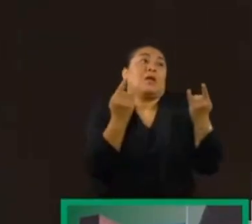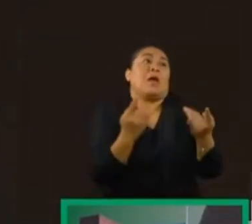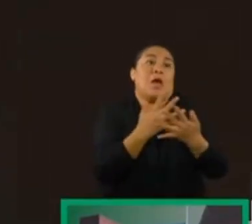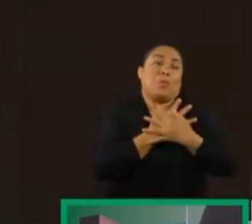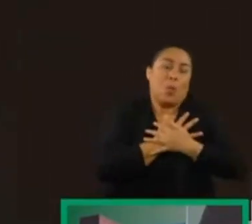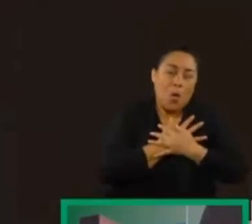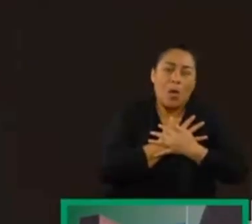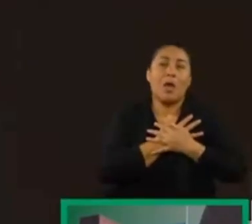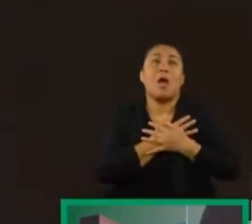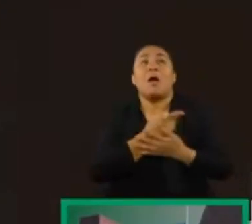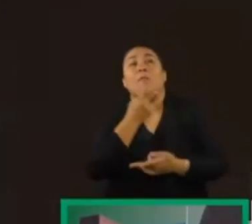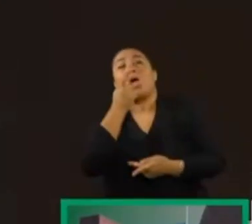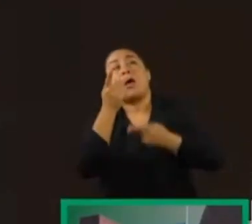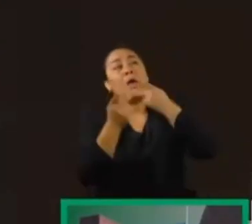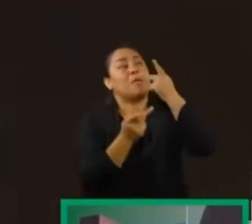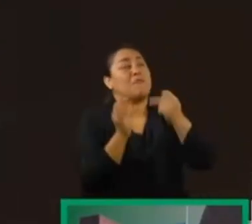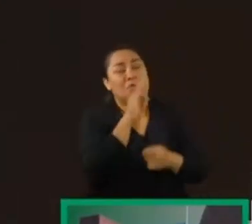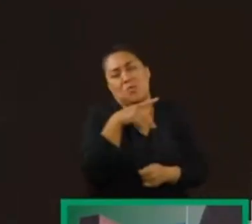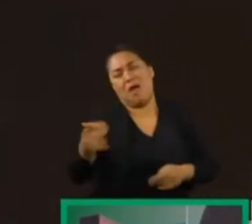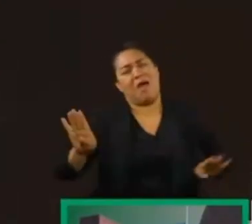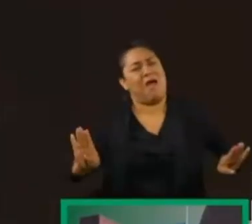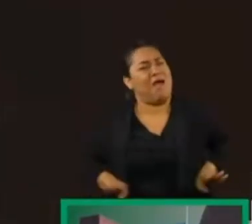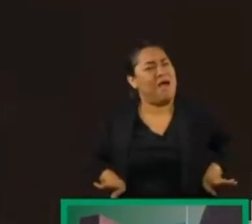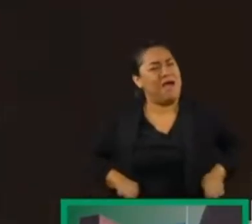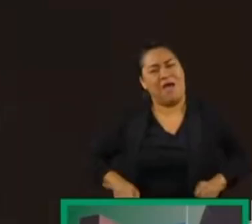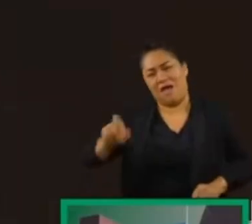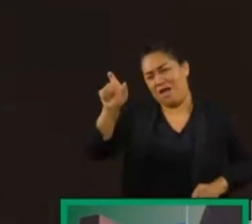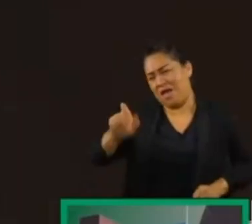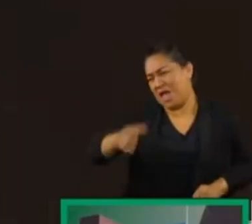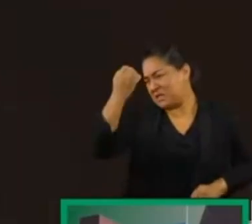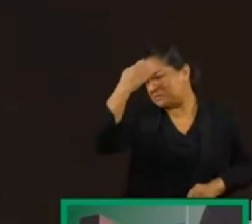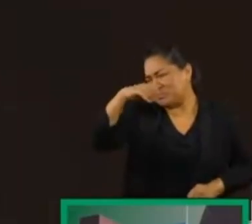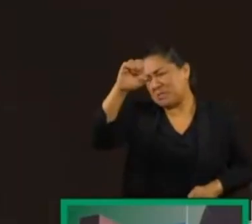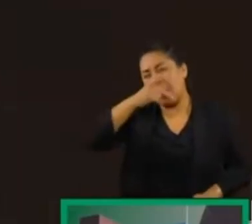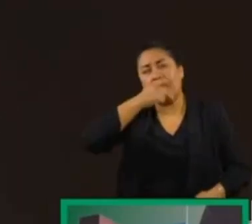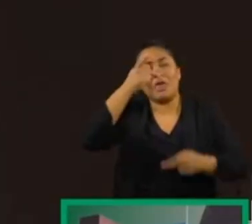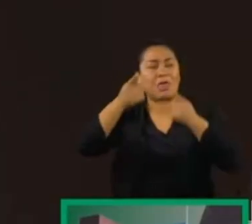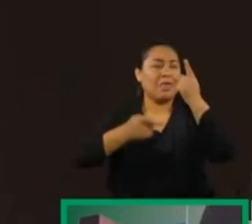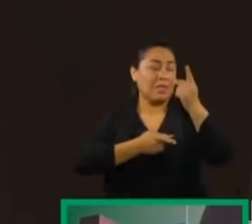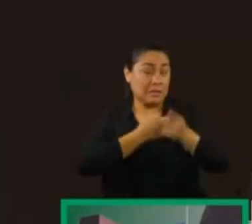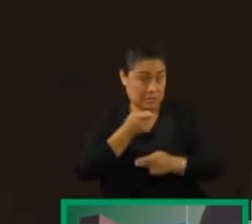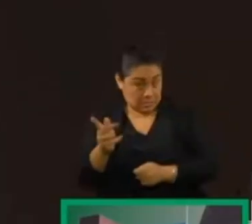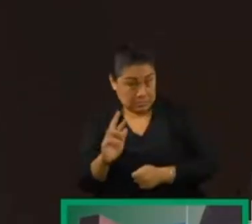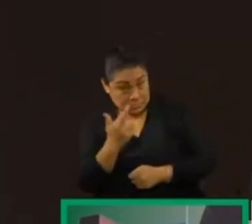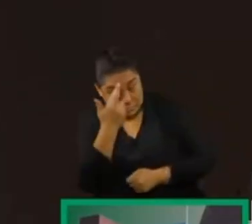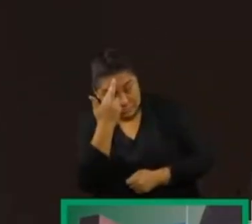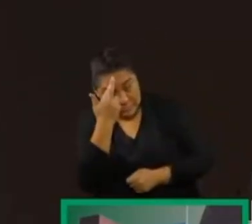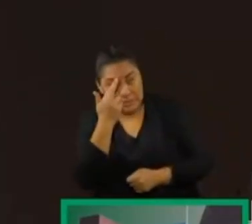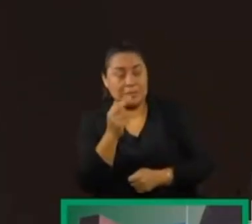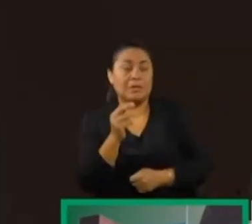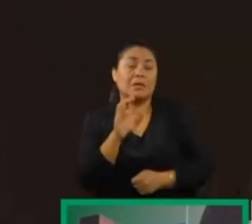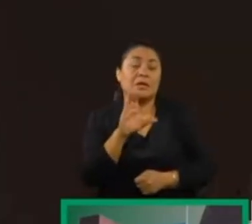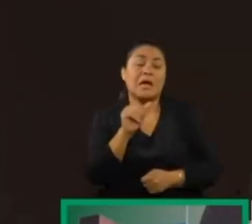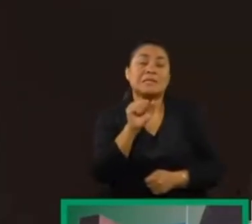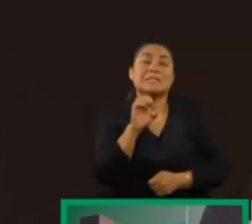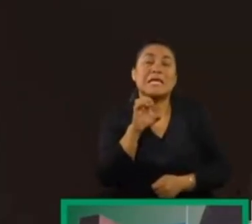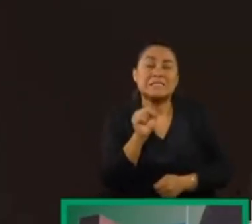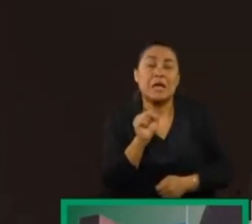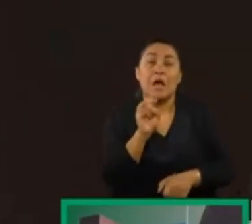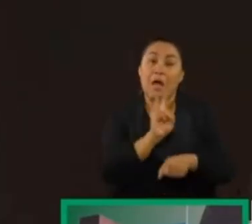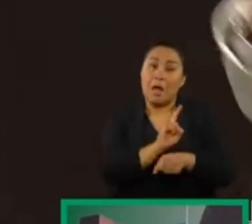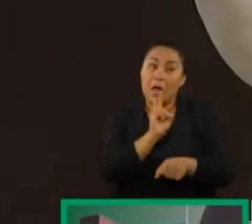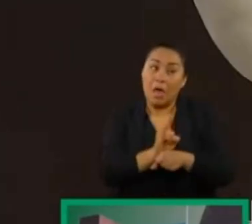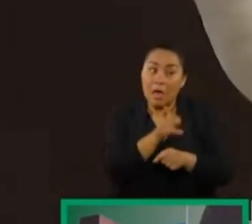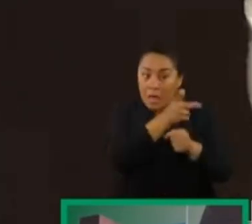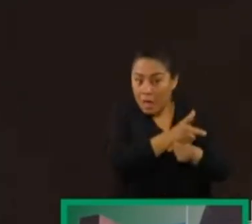y sus falsos discursos son expertos? ¿No recuerdan también a Cassés cuando hasta televisoras les